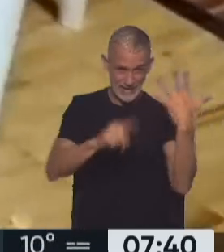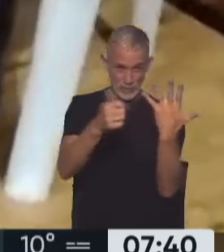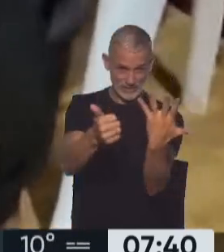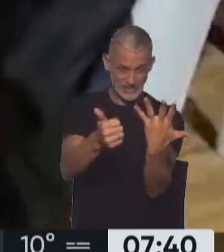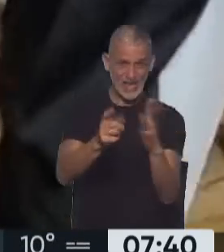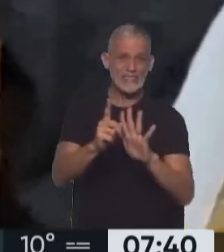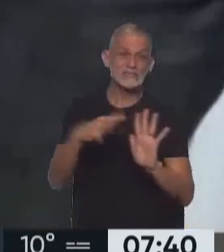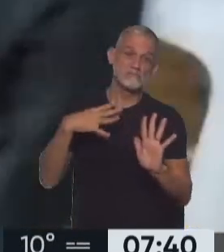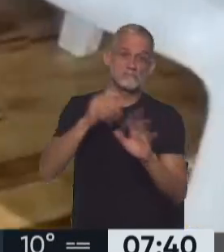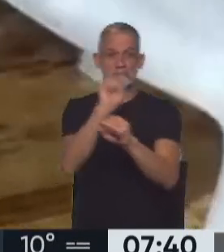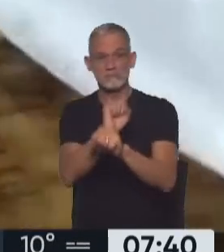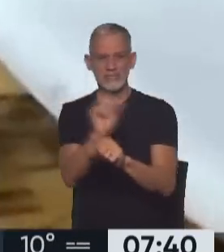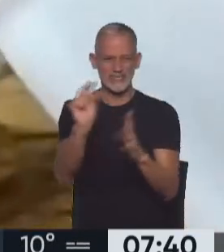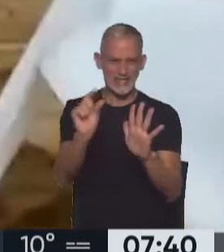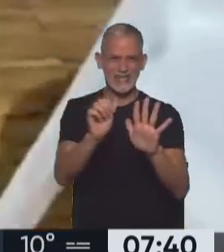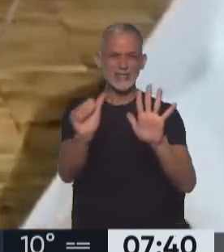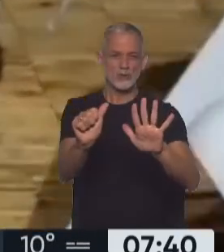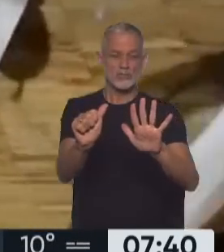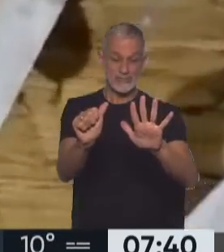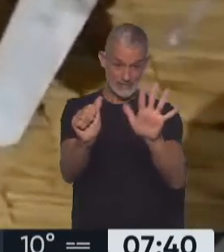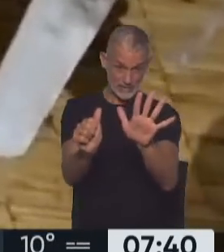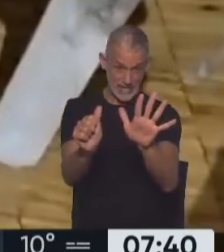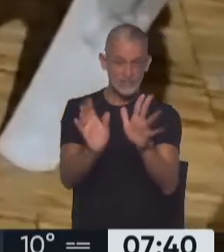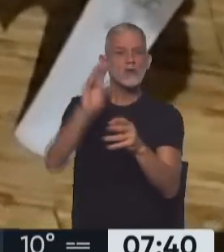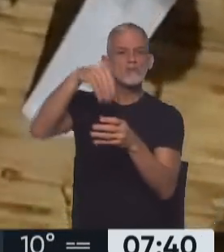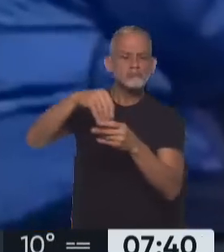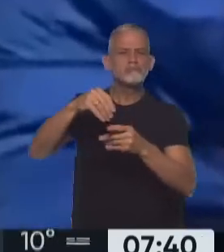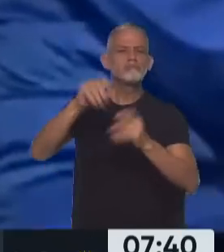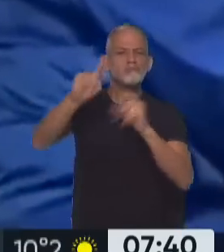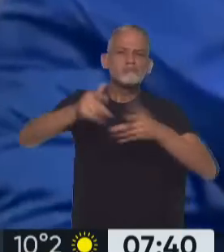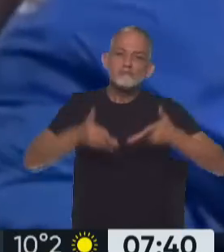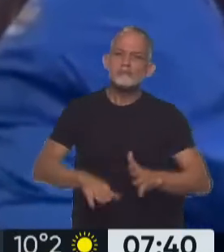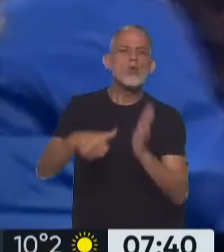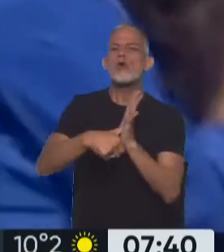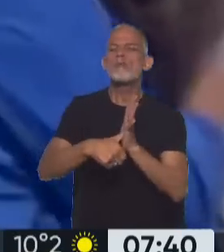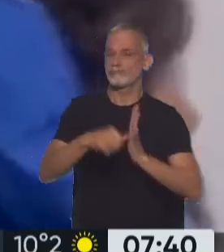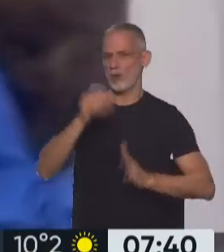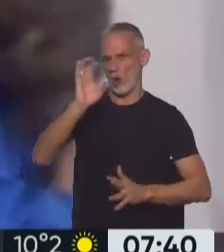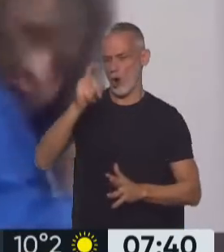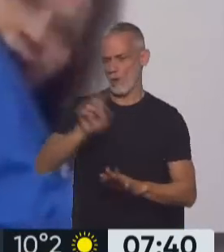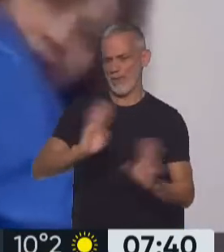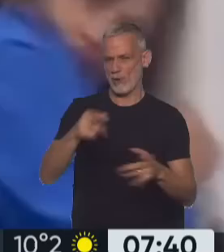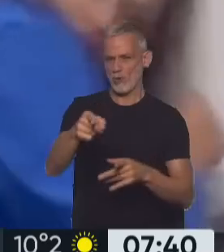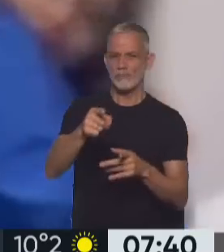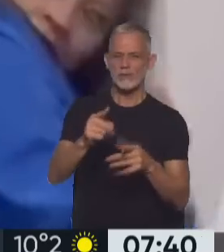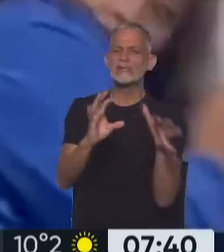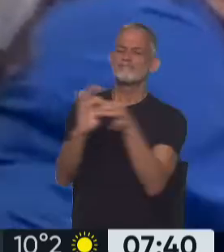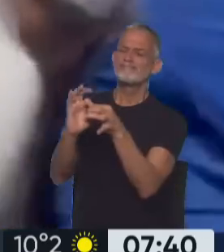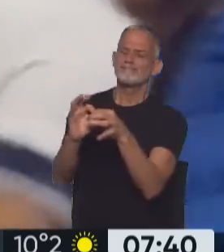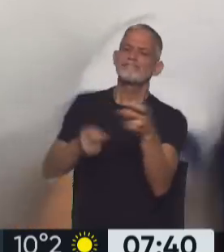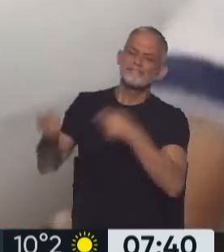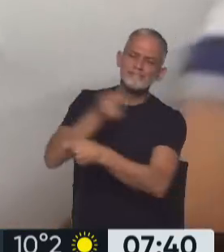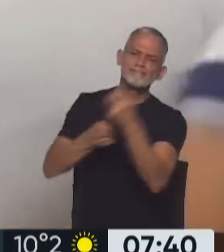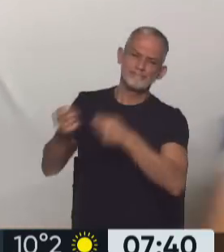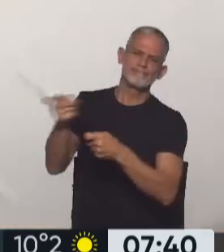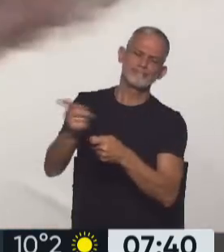prisión preventiva, los 6 detenidos son de nacionalidad colombiana y que tienen relación con el crimen organizado. Eso es